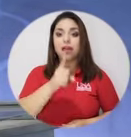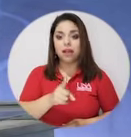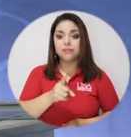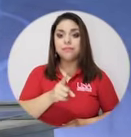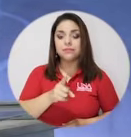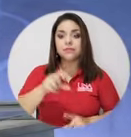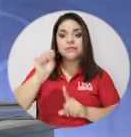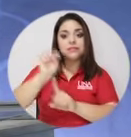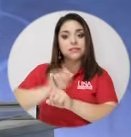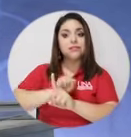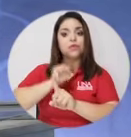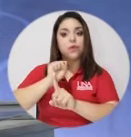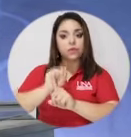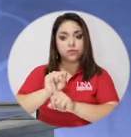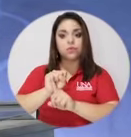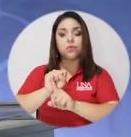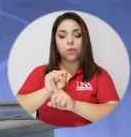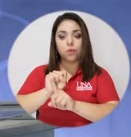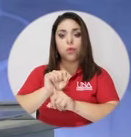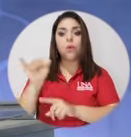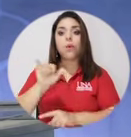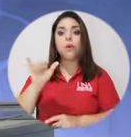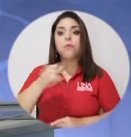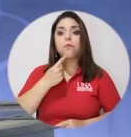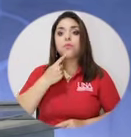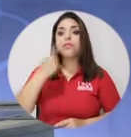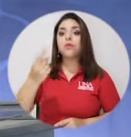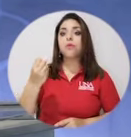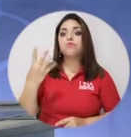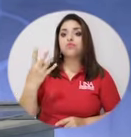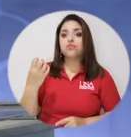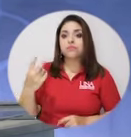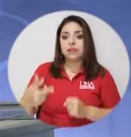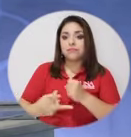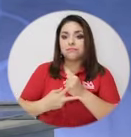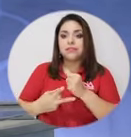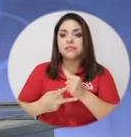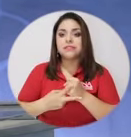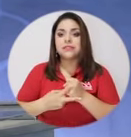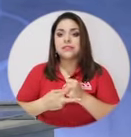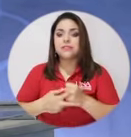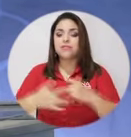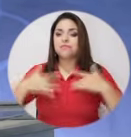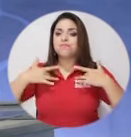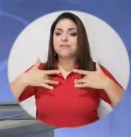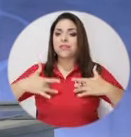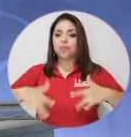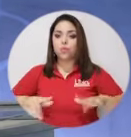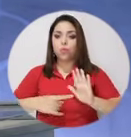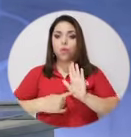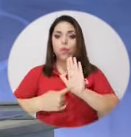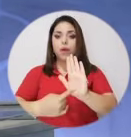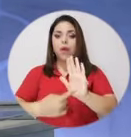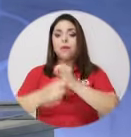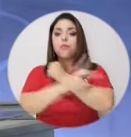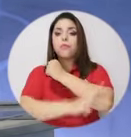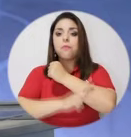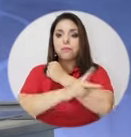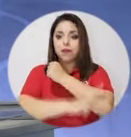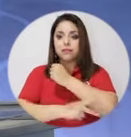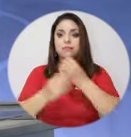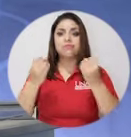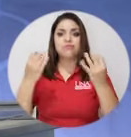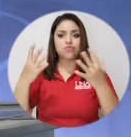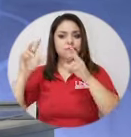Realmente una situación que, como se ha dicho en múltiples áreas, nos desnudó como país en múltiples sentidos y en el tema educativo